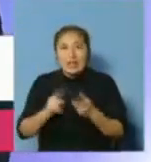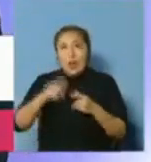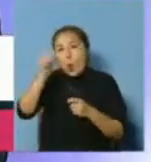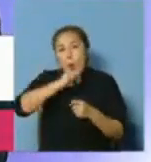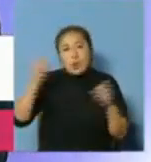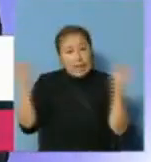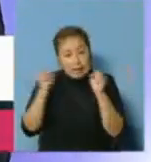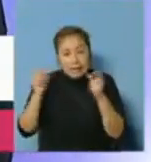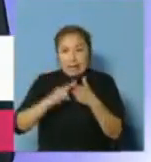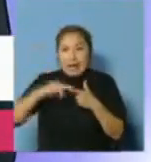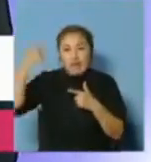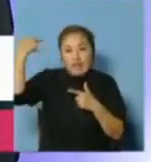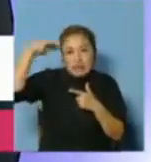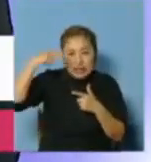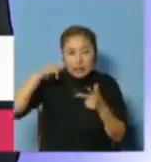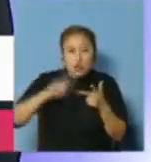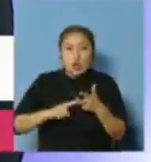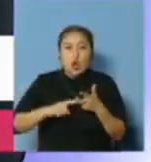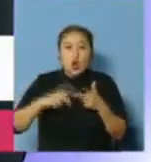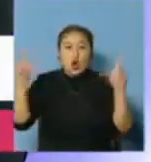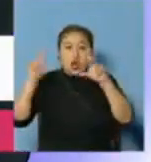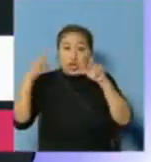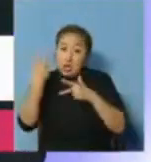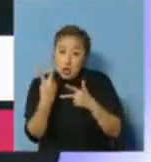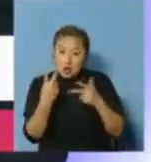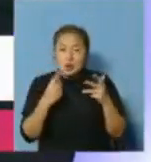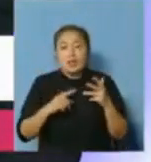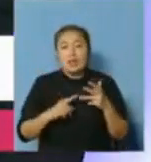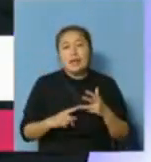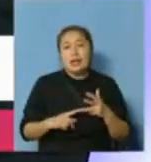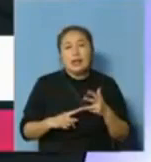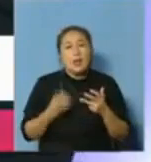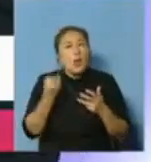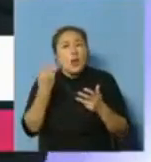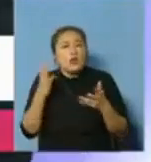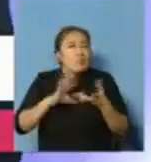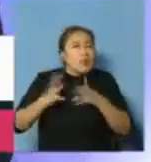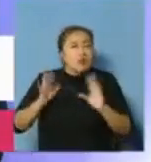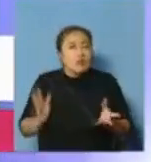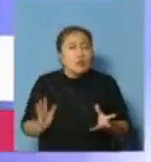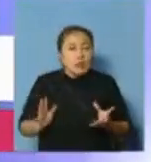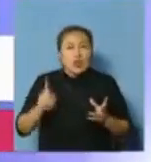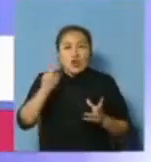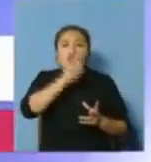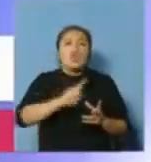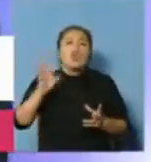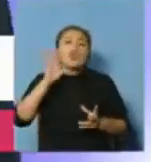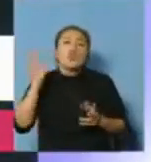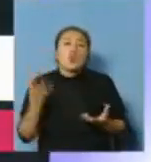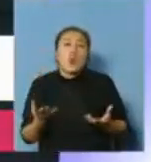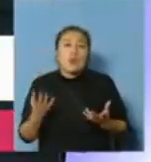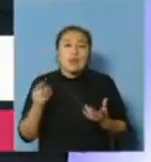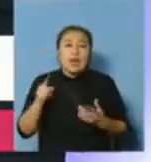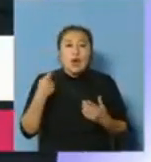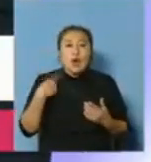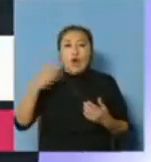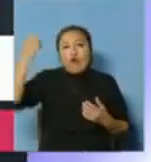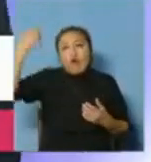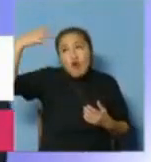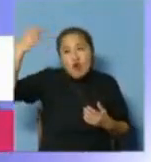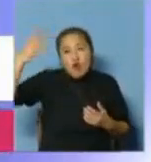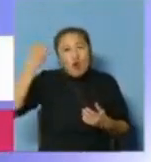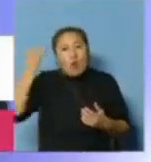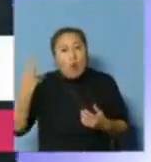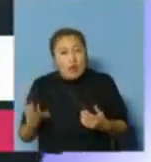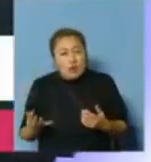heladera un ventilador y dos televisores a cuánto equivale 150 en cuanto a focos puedes